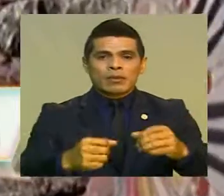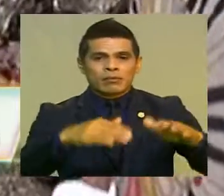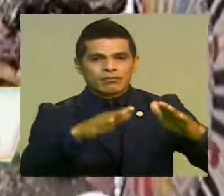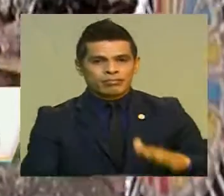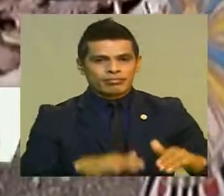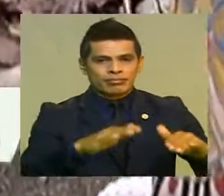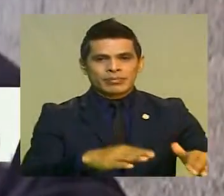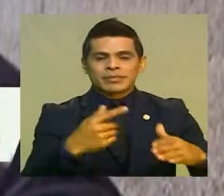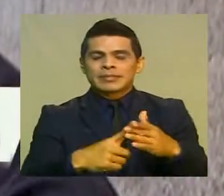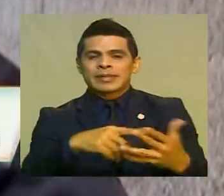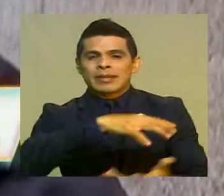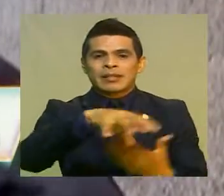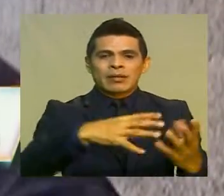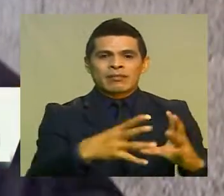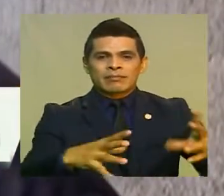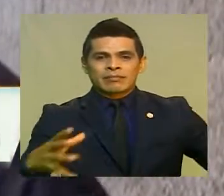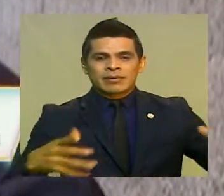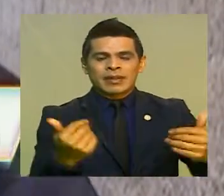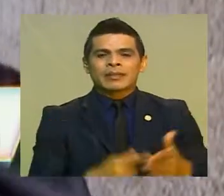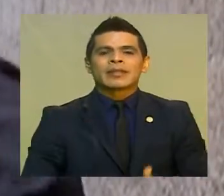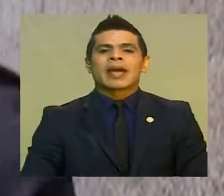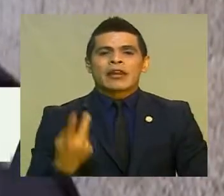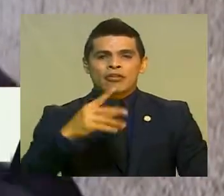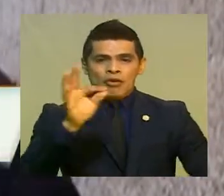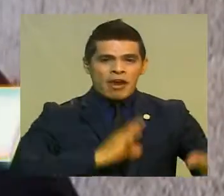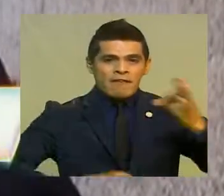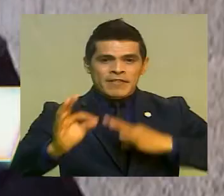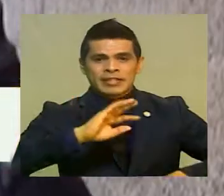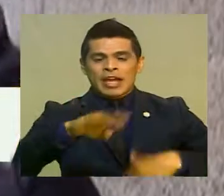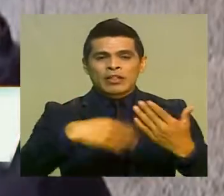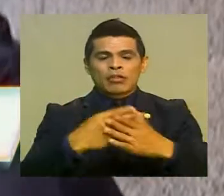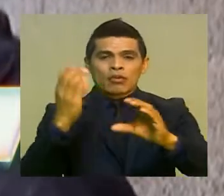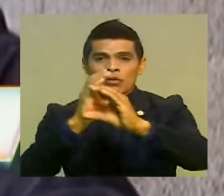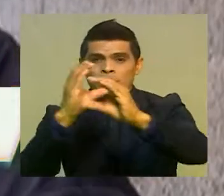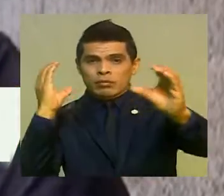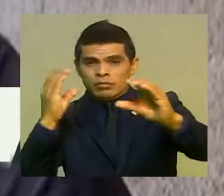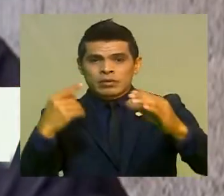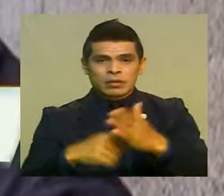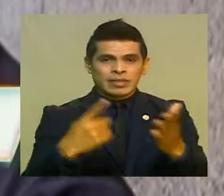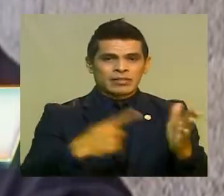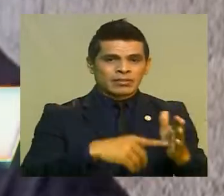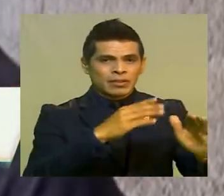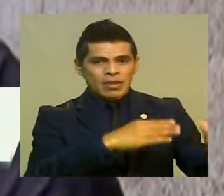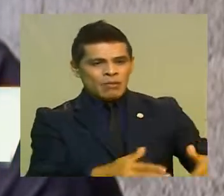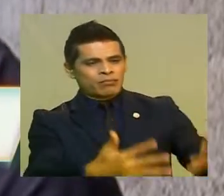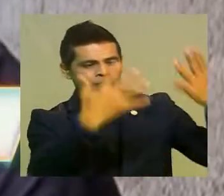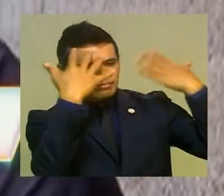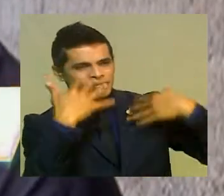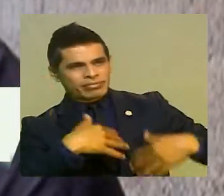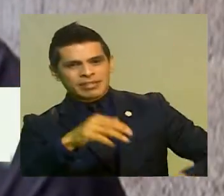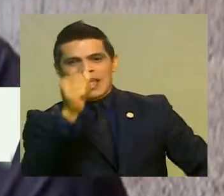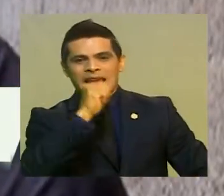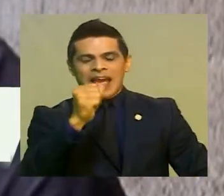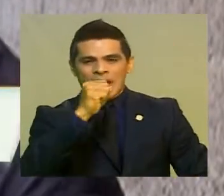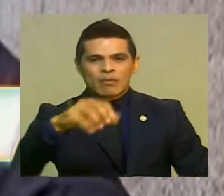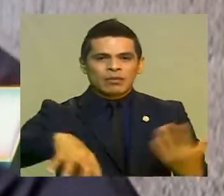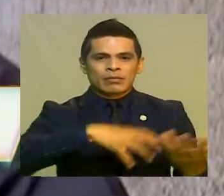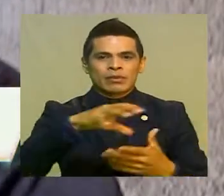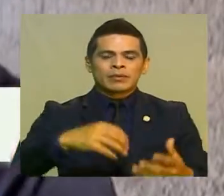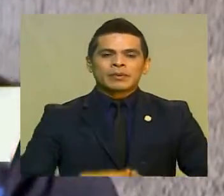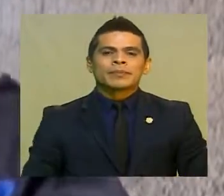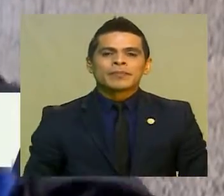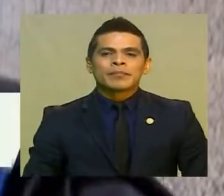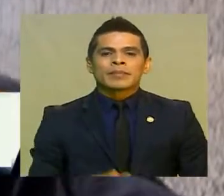cada día se agrava más no afecta todo incluso pasa las camionetas las paradas está allí cerca y nos moja a todos de agua es una problemática muy difícil